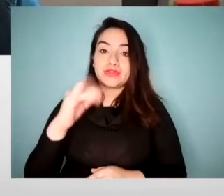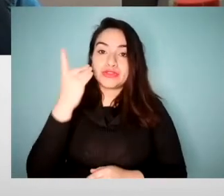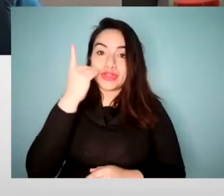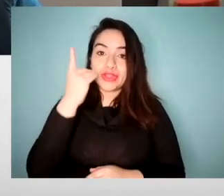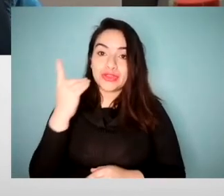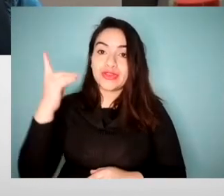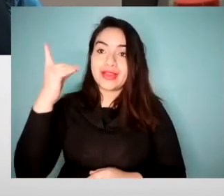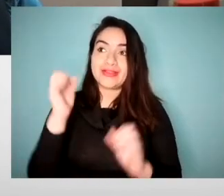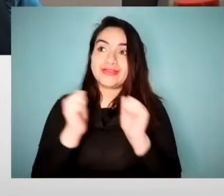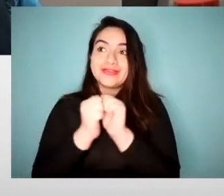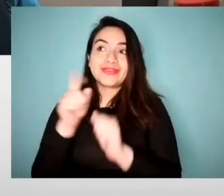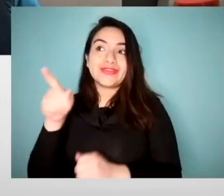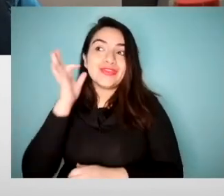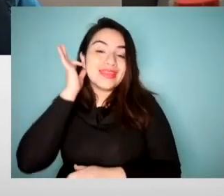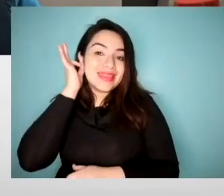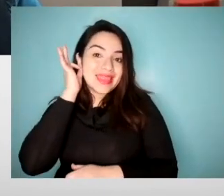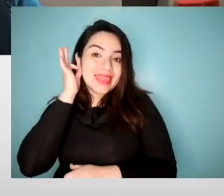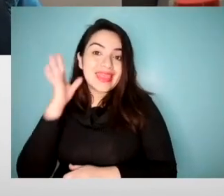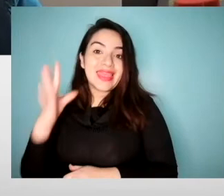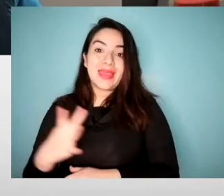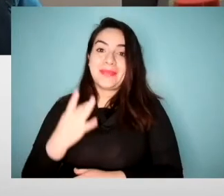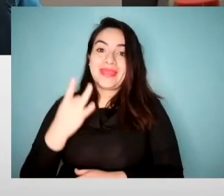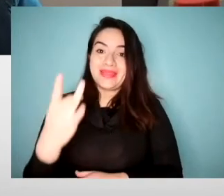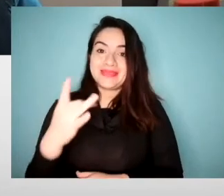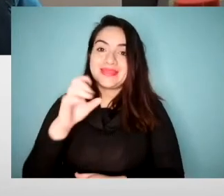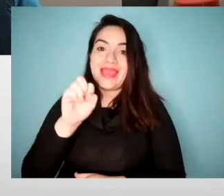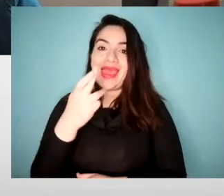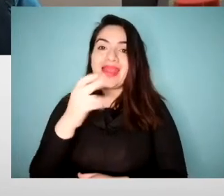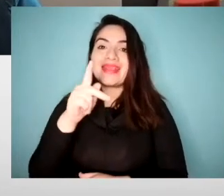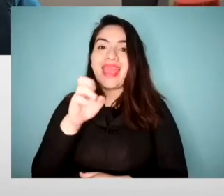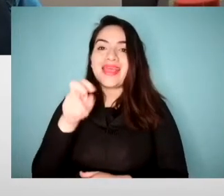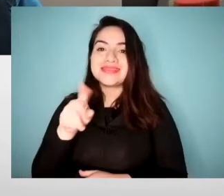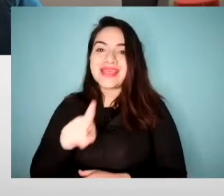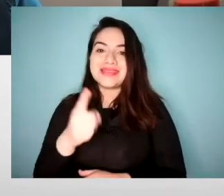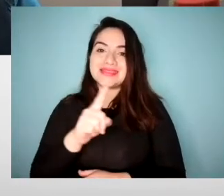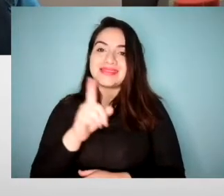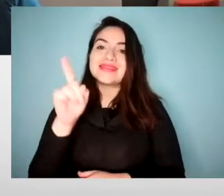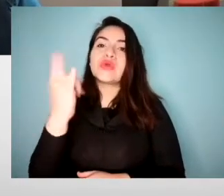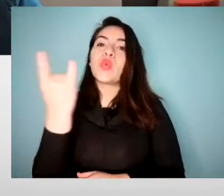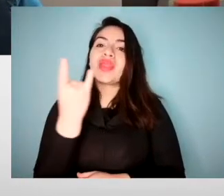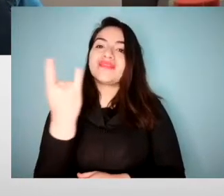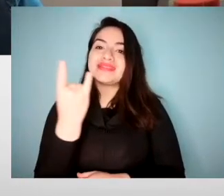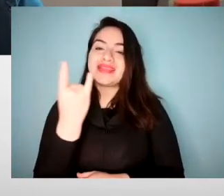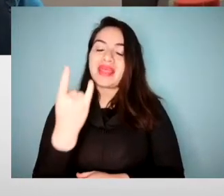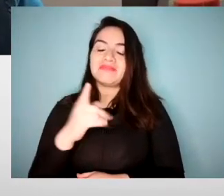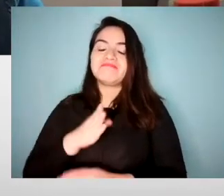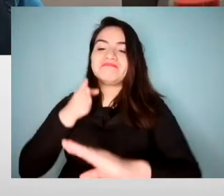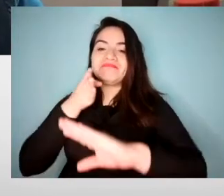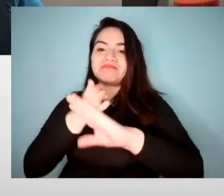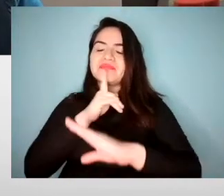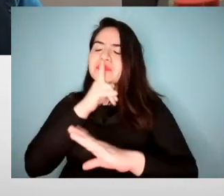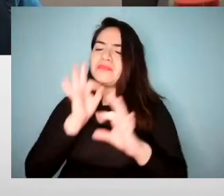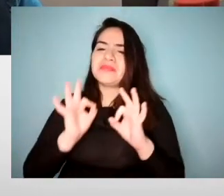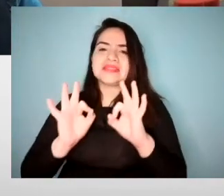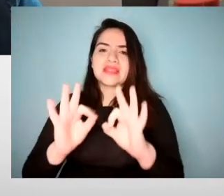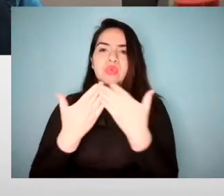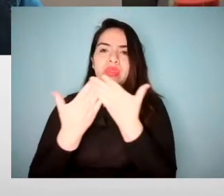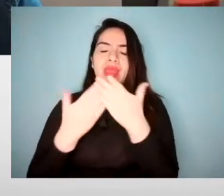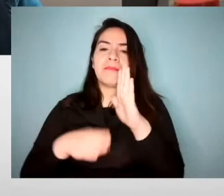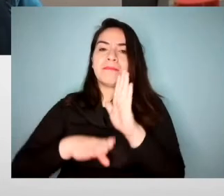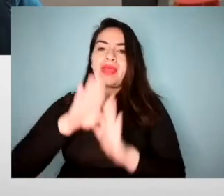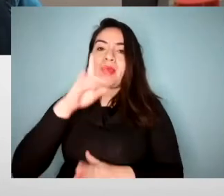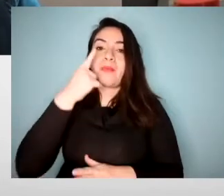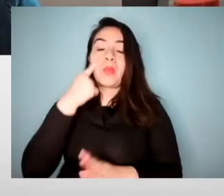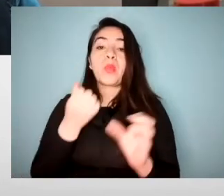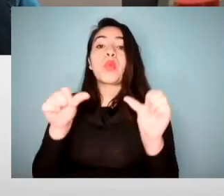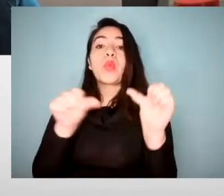segunda invitación de Kansas State University. Y allá me fui a especializarme un poco más en simulaciones moleculares